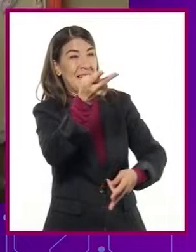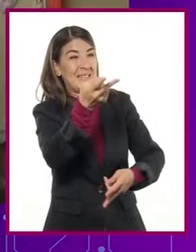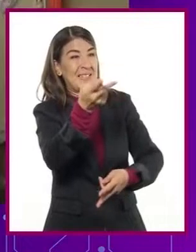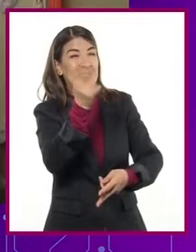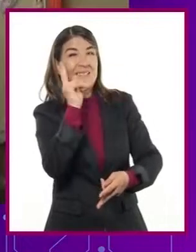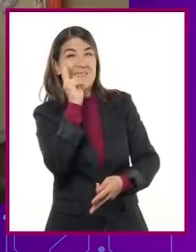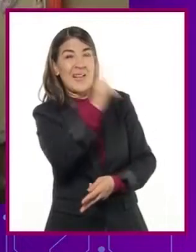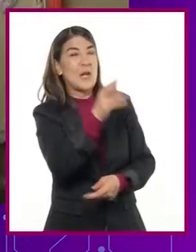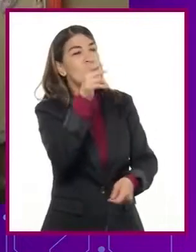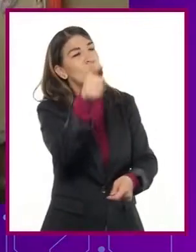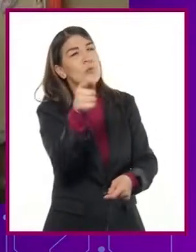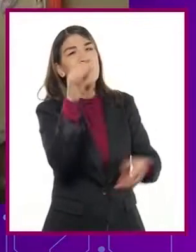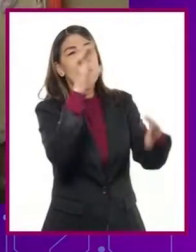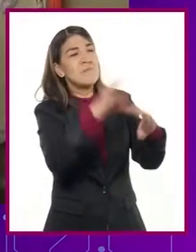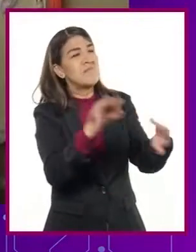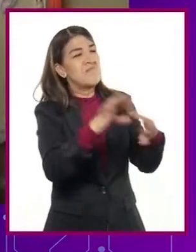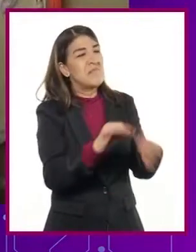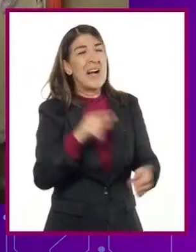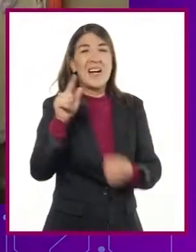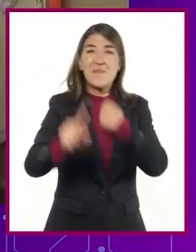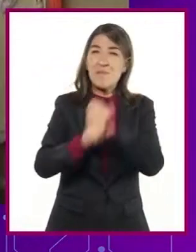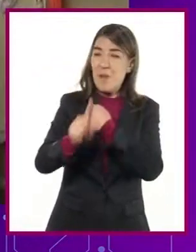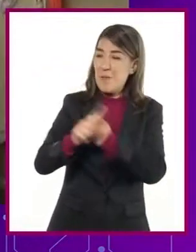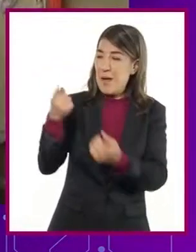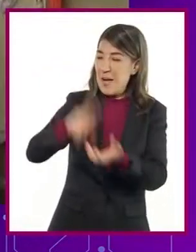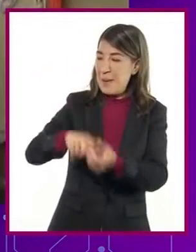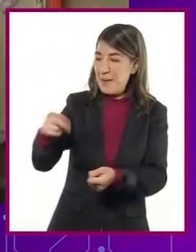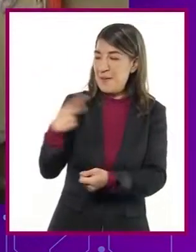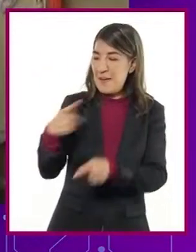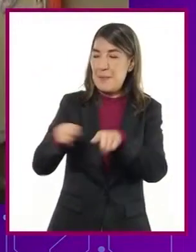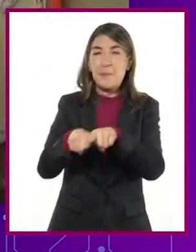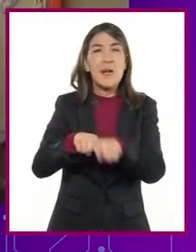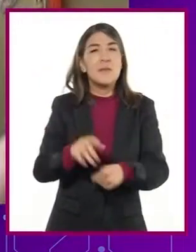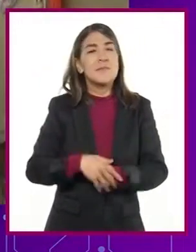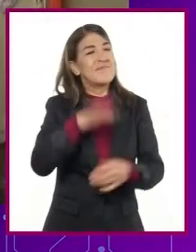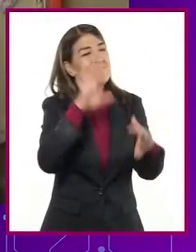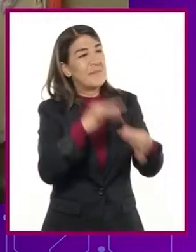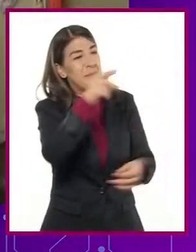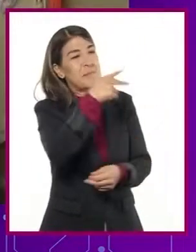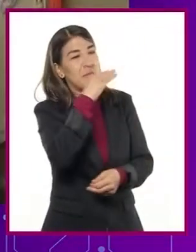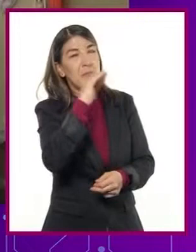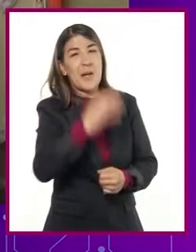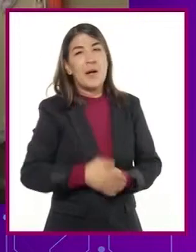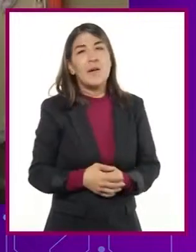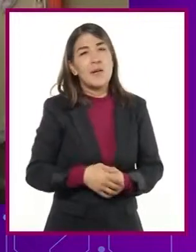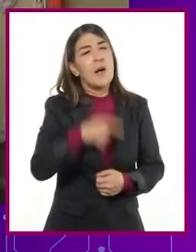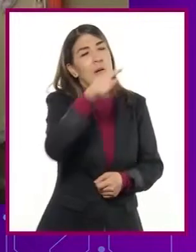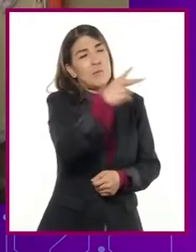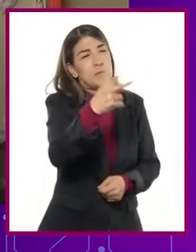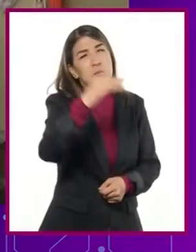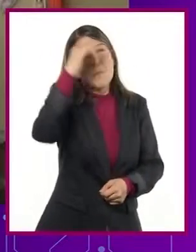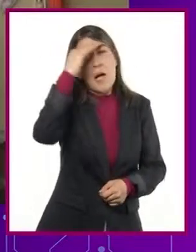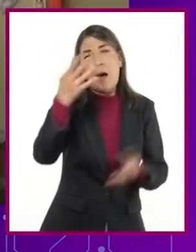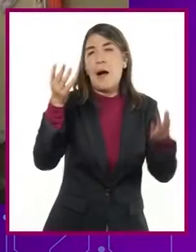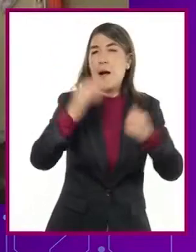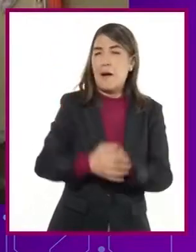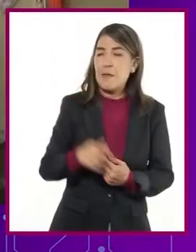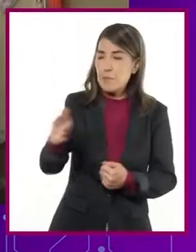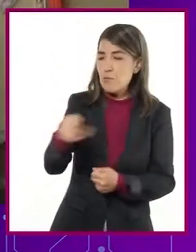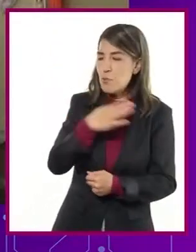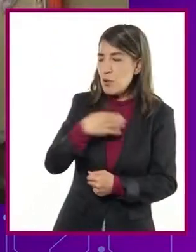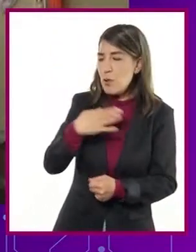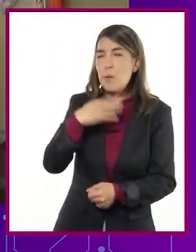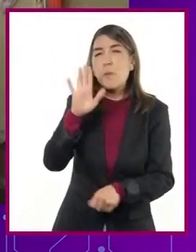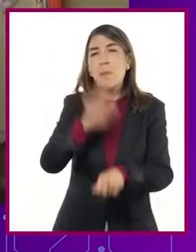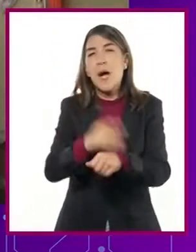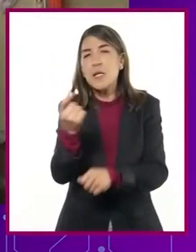que se suscitó entre hermanos. A lo mejor papá y mamá piensan que por ser el hijo más chico o por ser el más grande deben